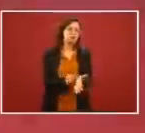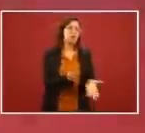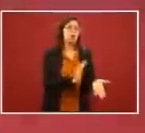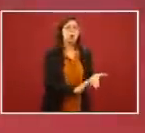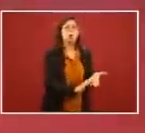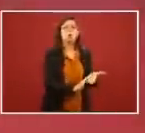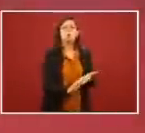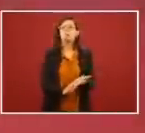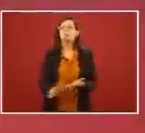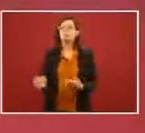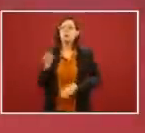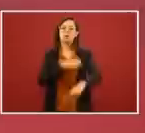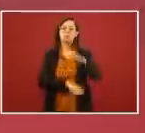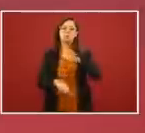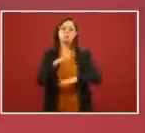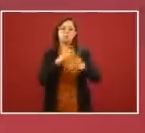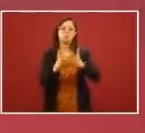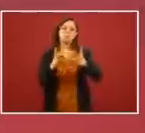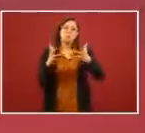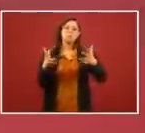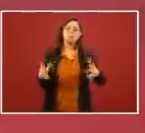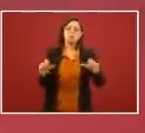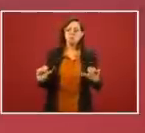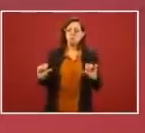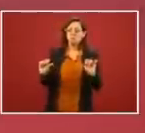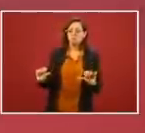Imagínense grandes empresas.